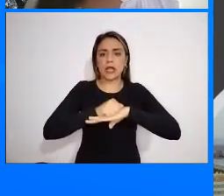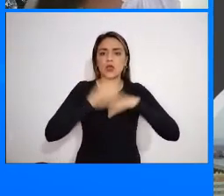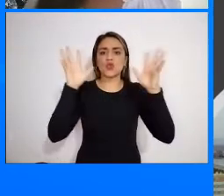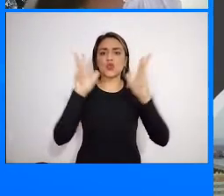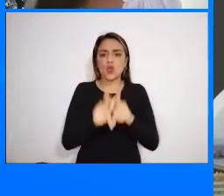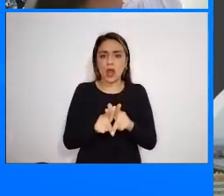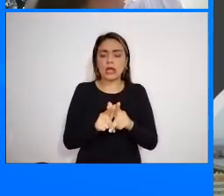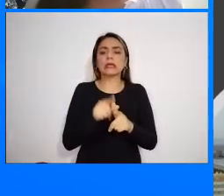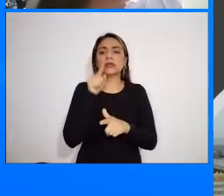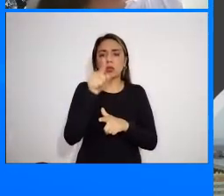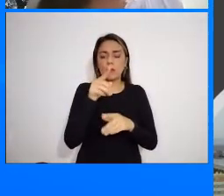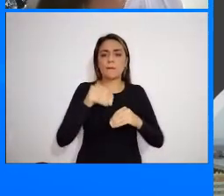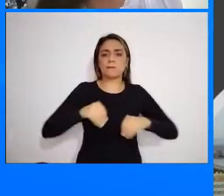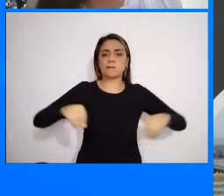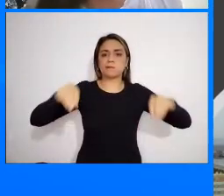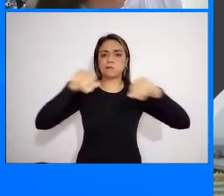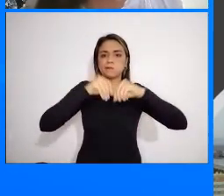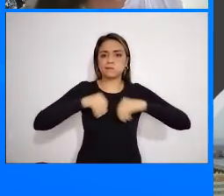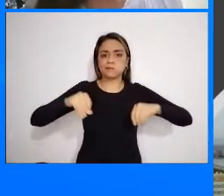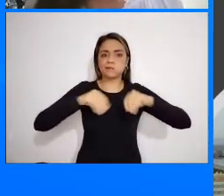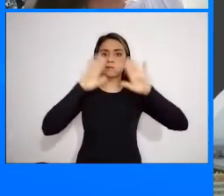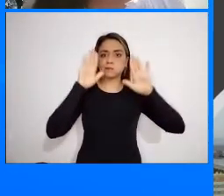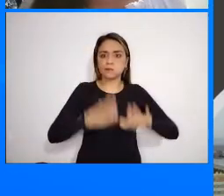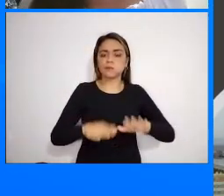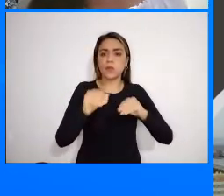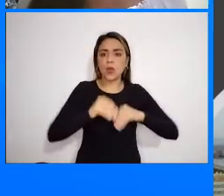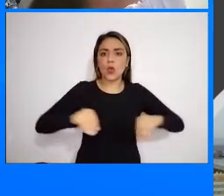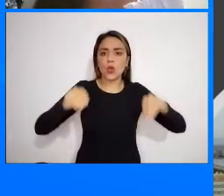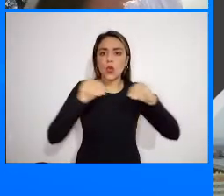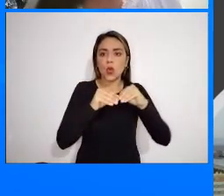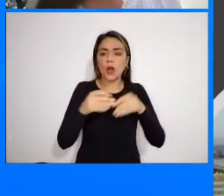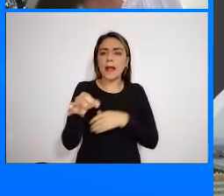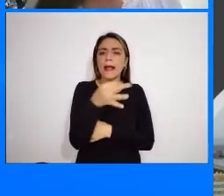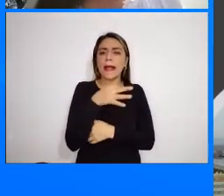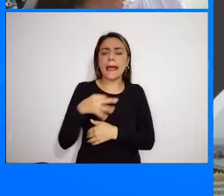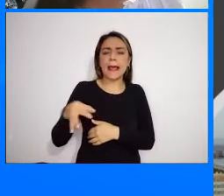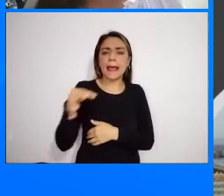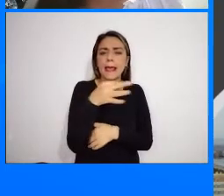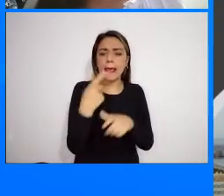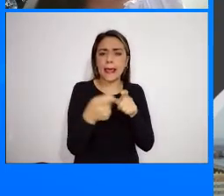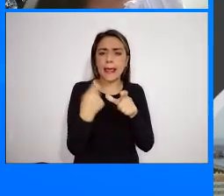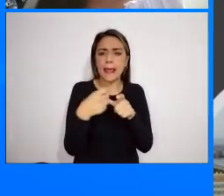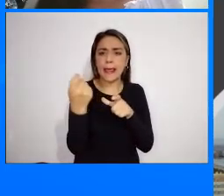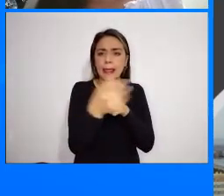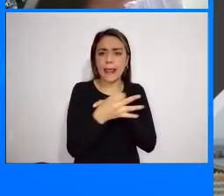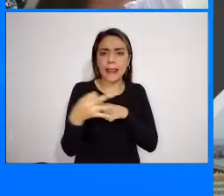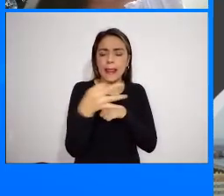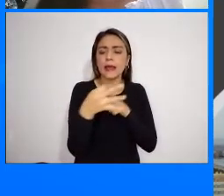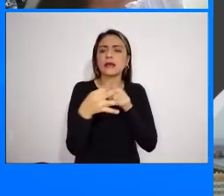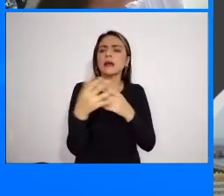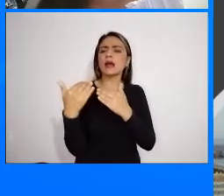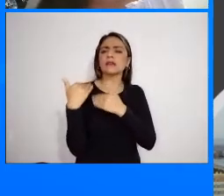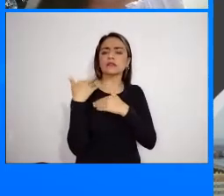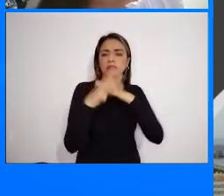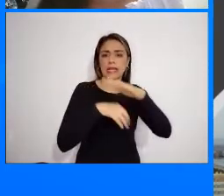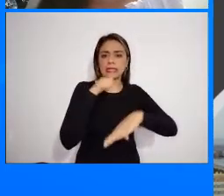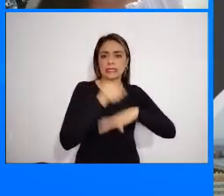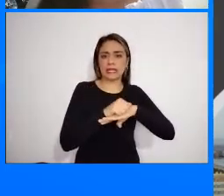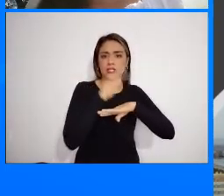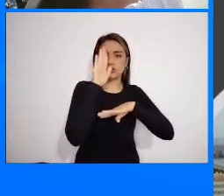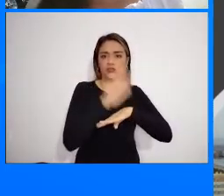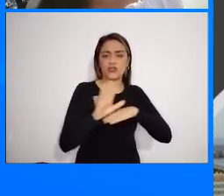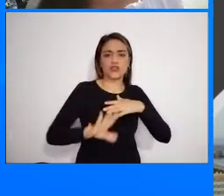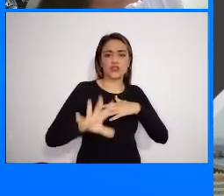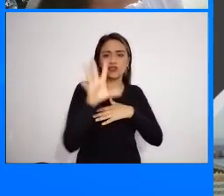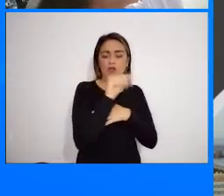pues que el suelo o en el suelo los microorganismos se encargan de reciclar todos